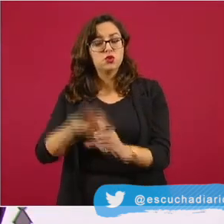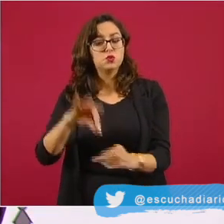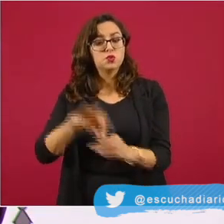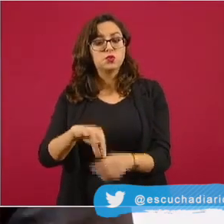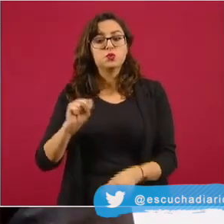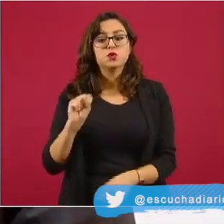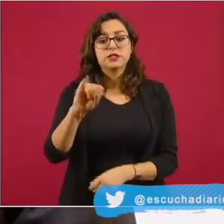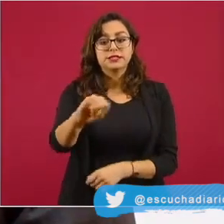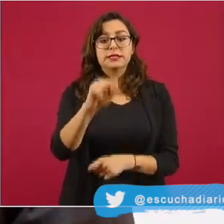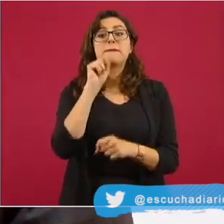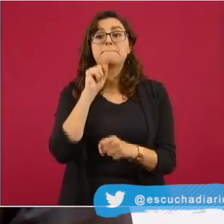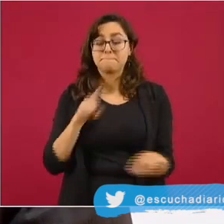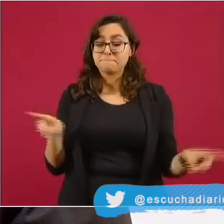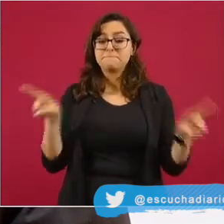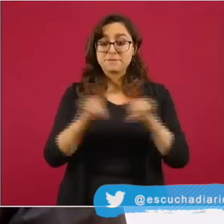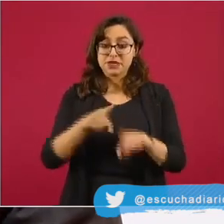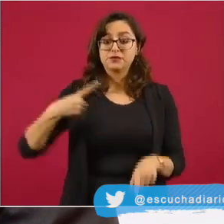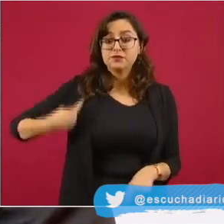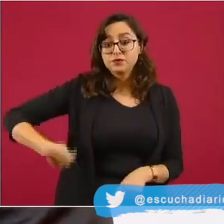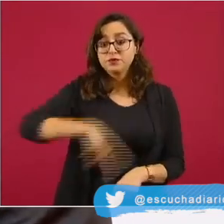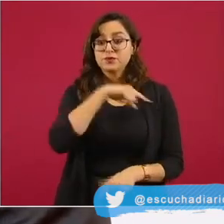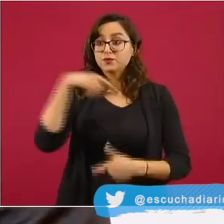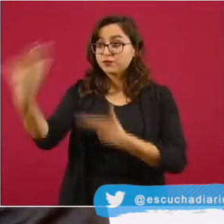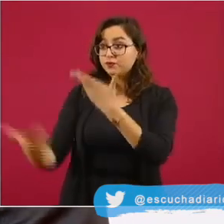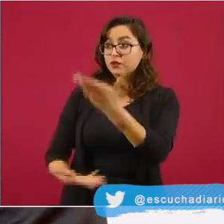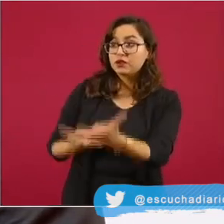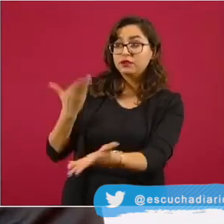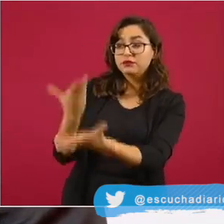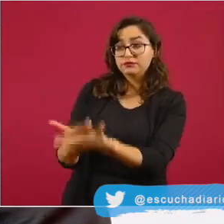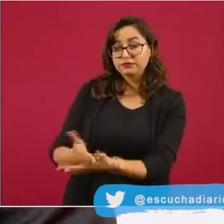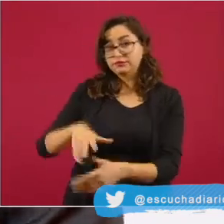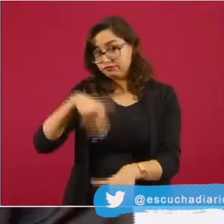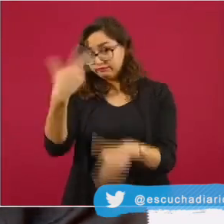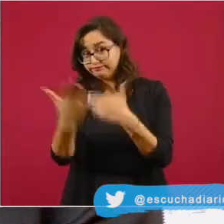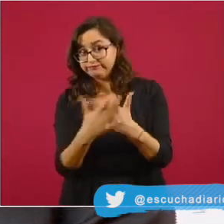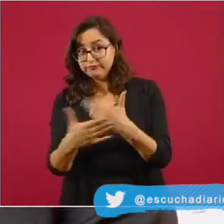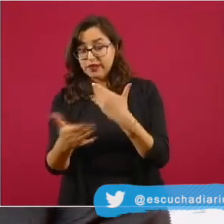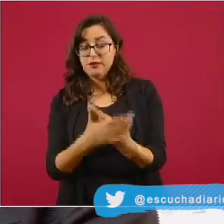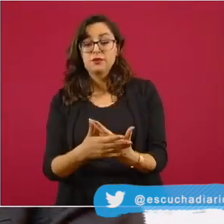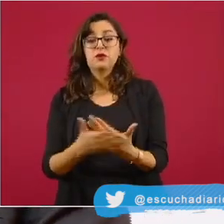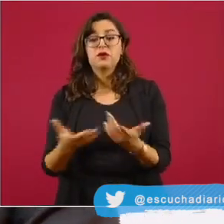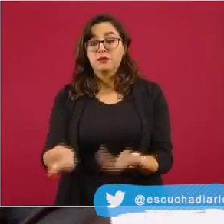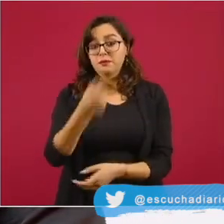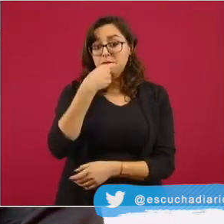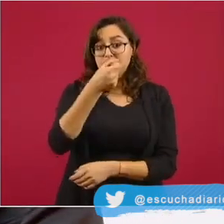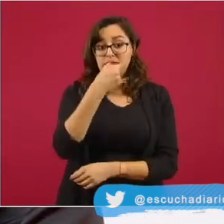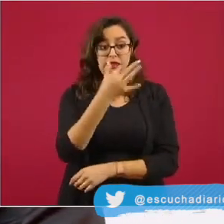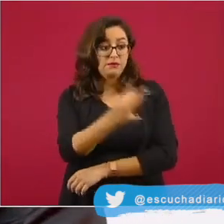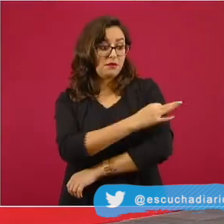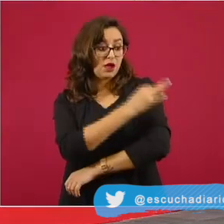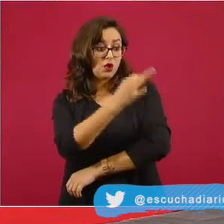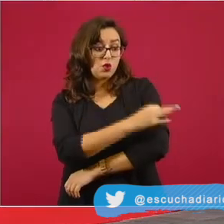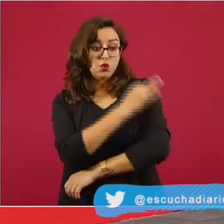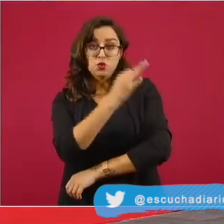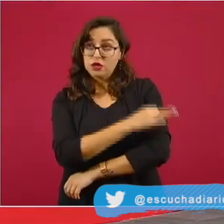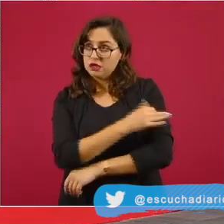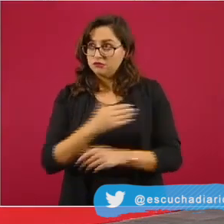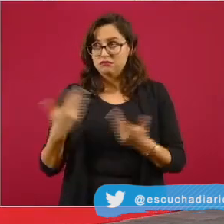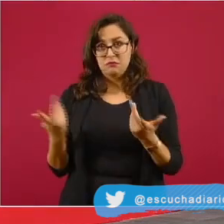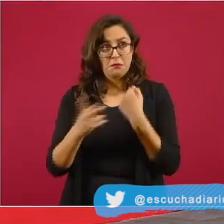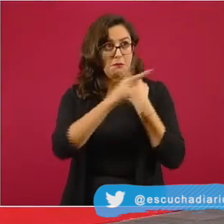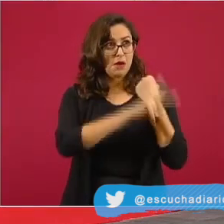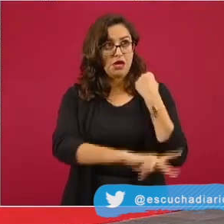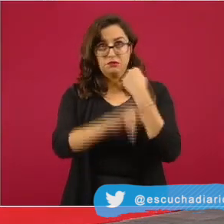presentamos en esa organización para garantizar la equidad en el comercio de medicinas y vacunas.